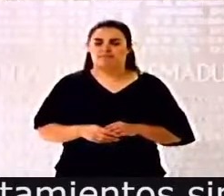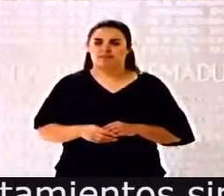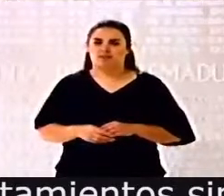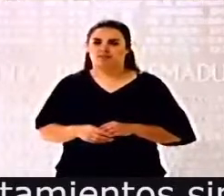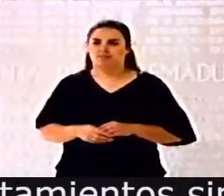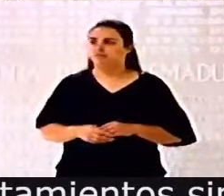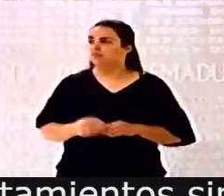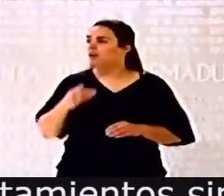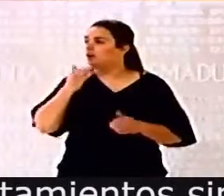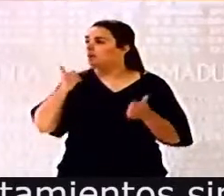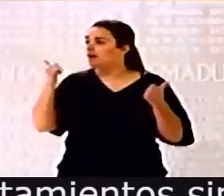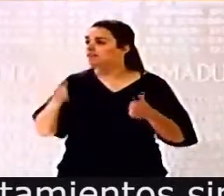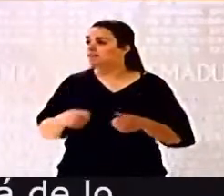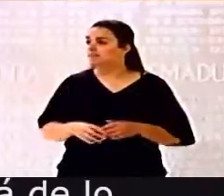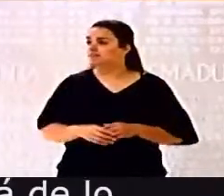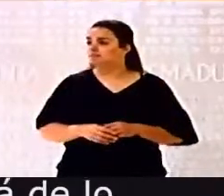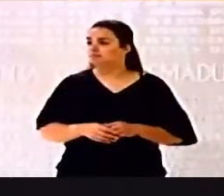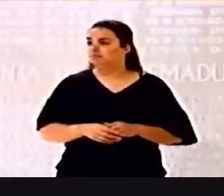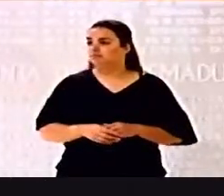Una pregunta más.